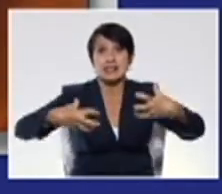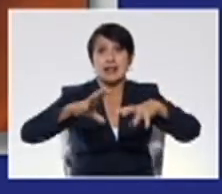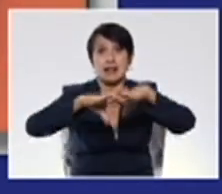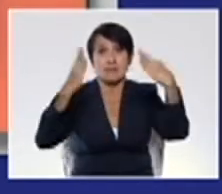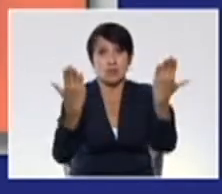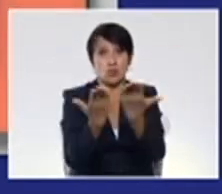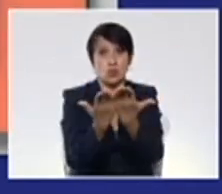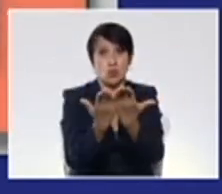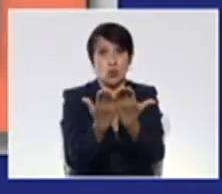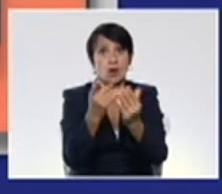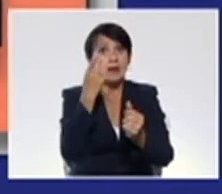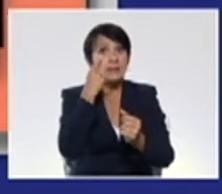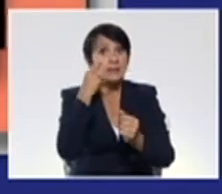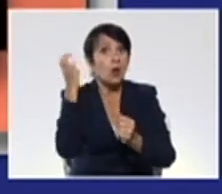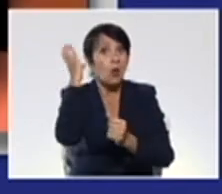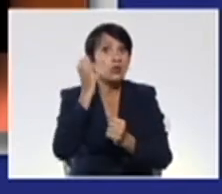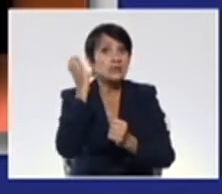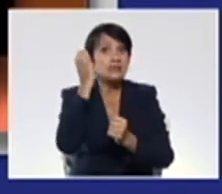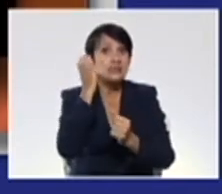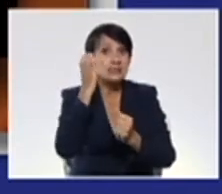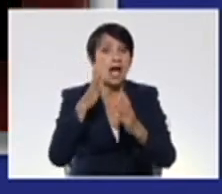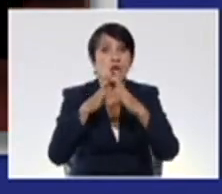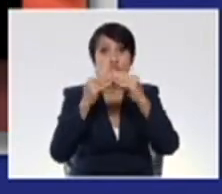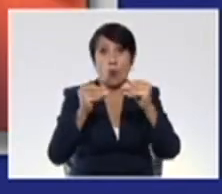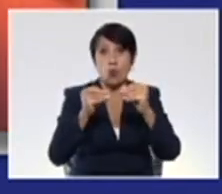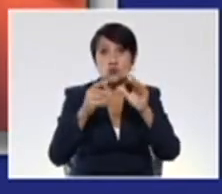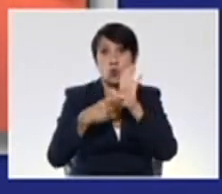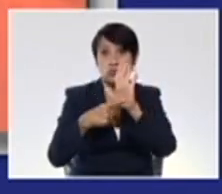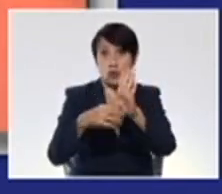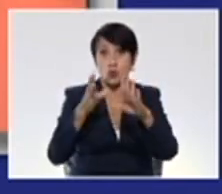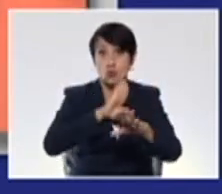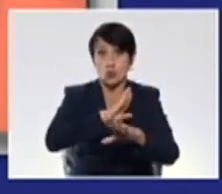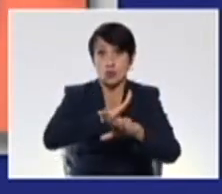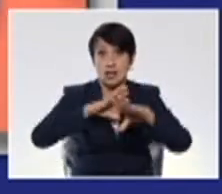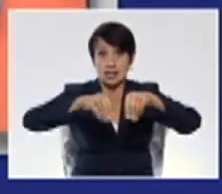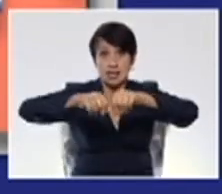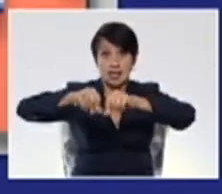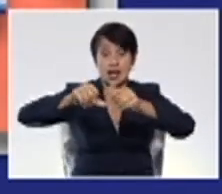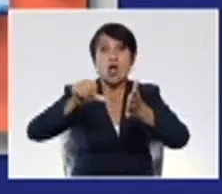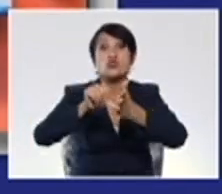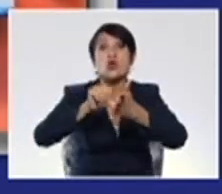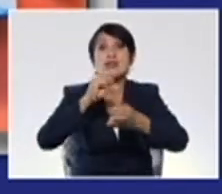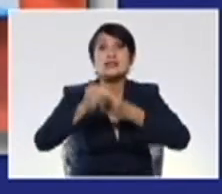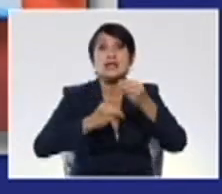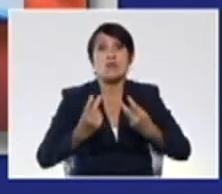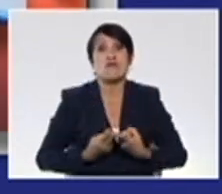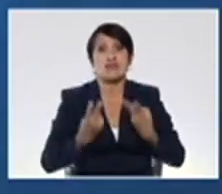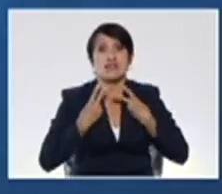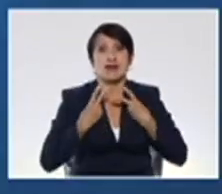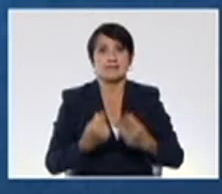planeta, tomando conciencia y tener más amor por nuestra tierra, donde hacemos vida.